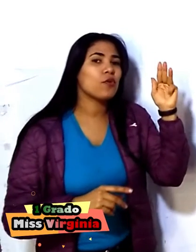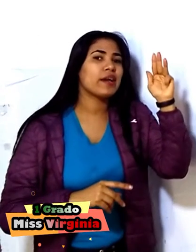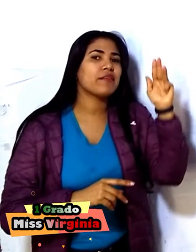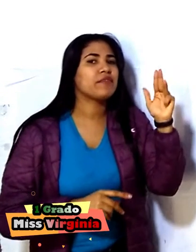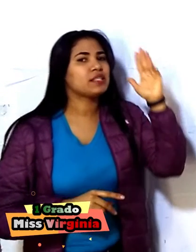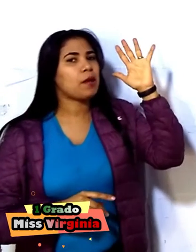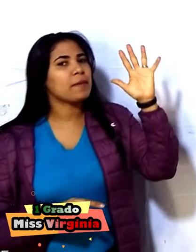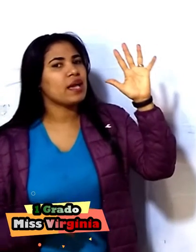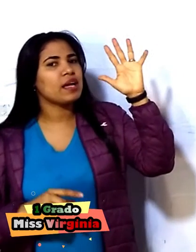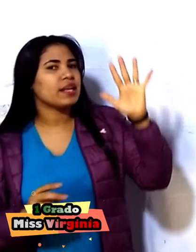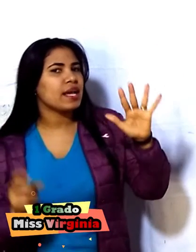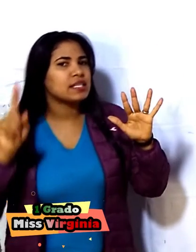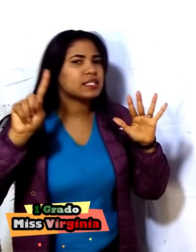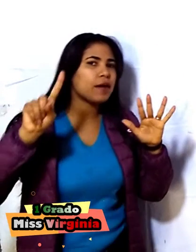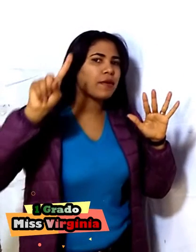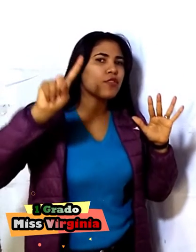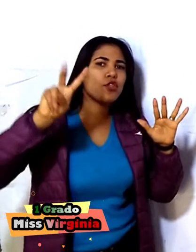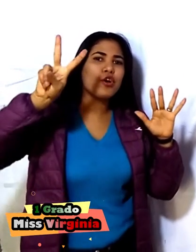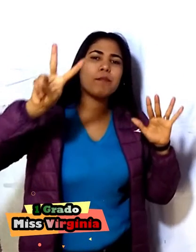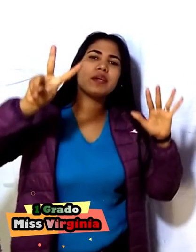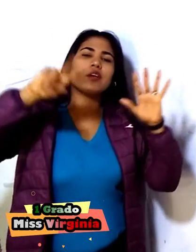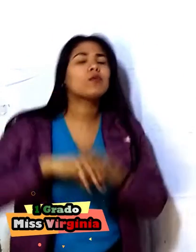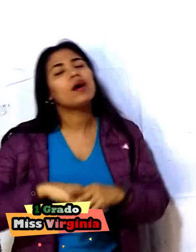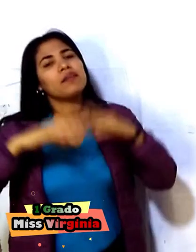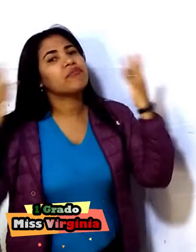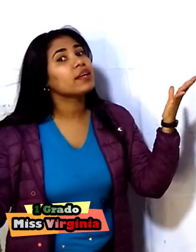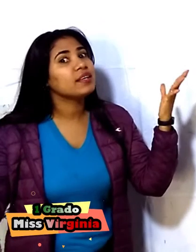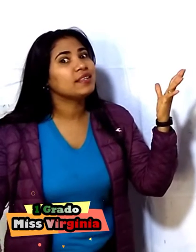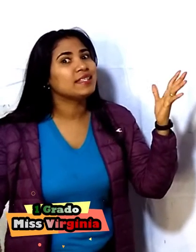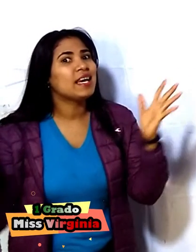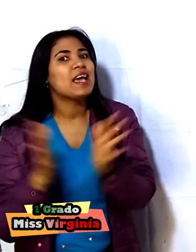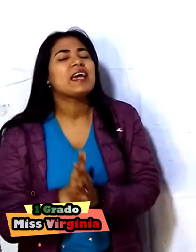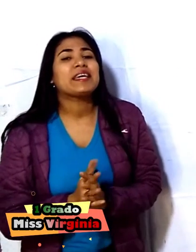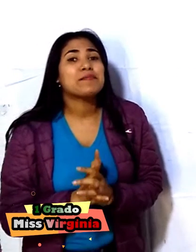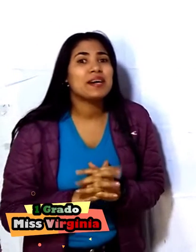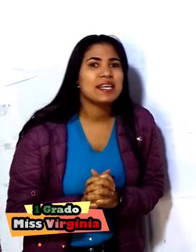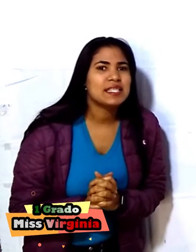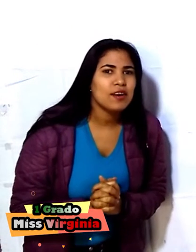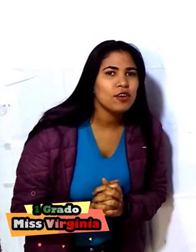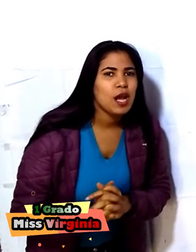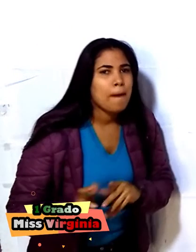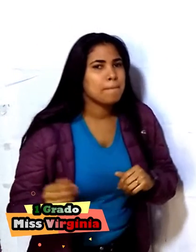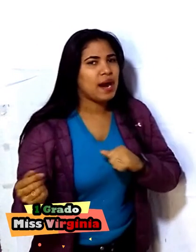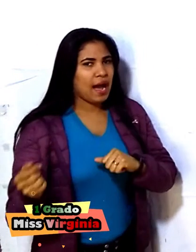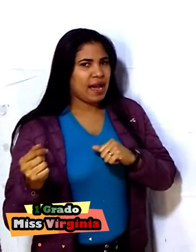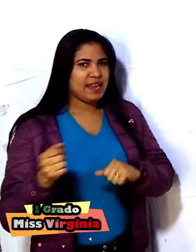y jueves, viernes, sábado y domingo al fin, que parece